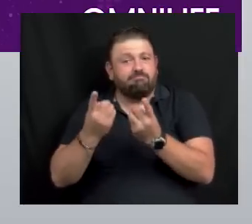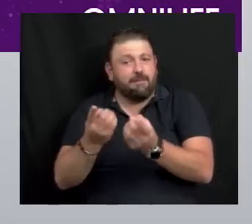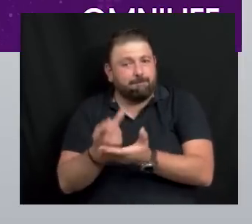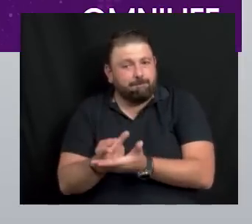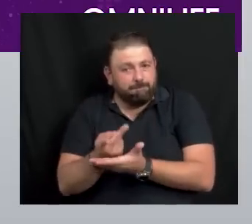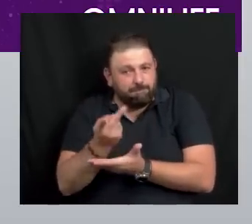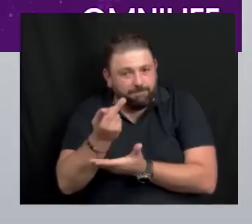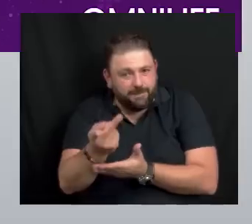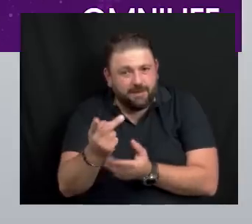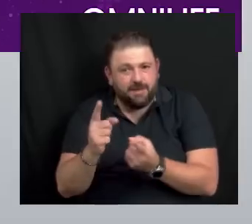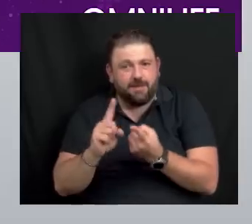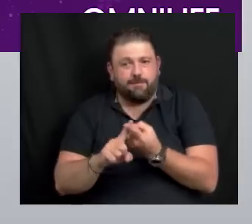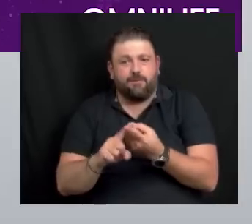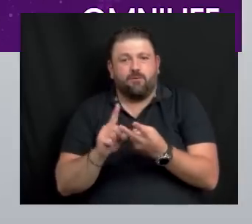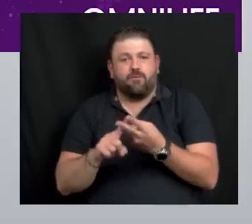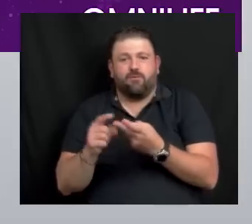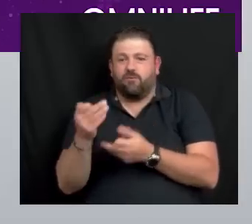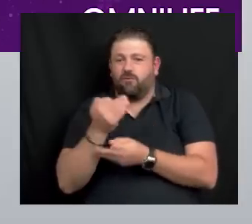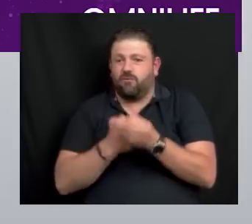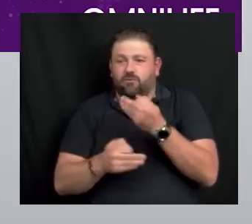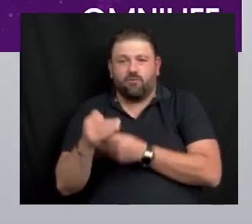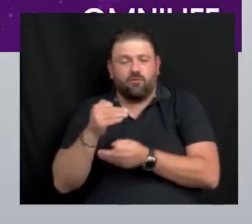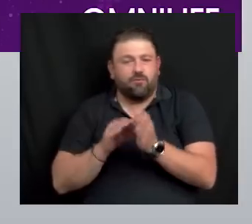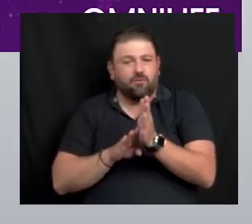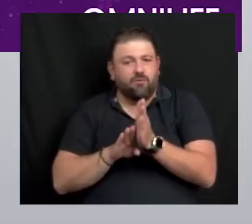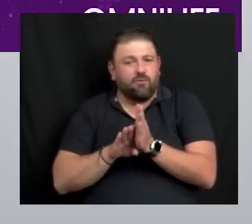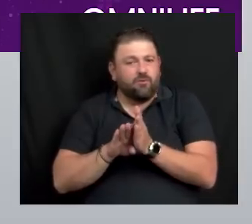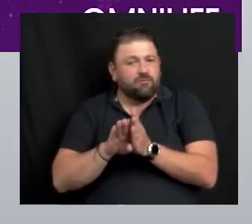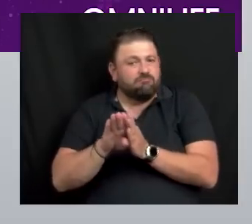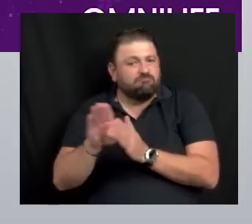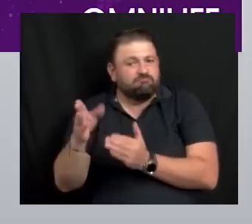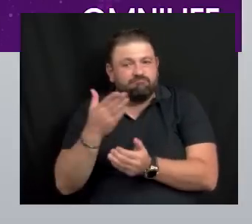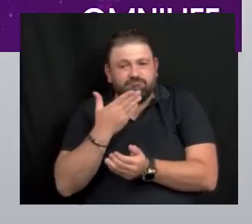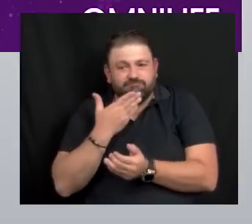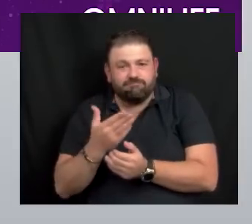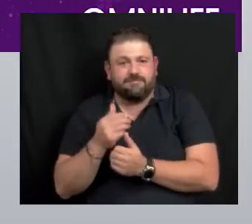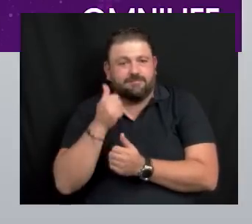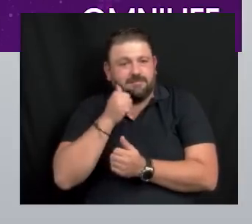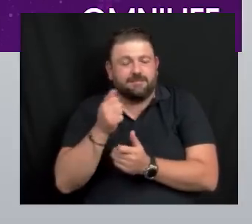llegamos a esos escalones que llegamos a planear en la parte del crecimiento. Y